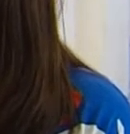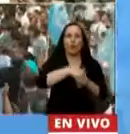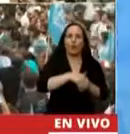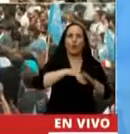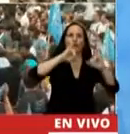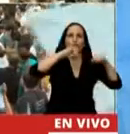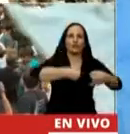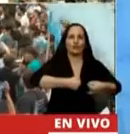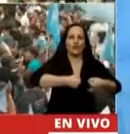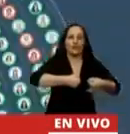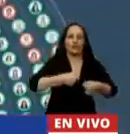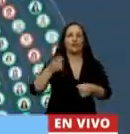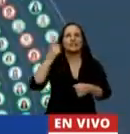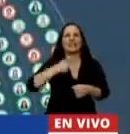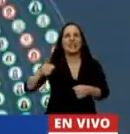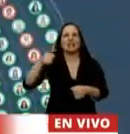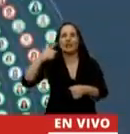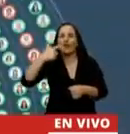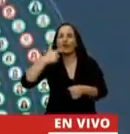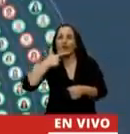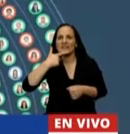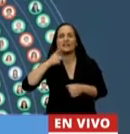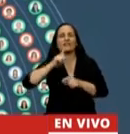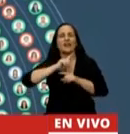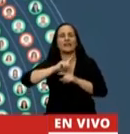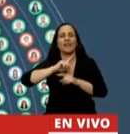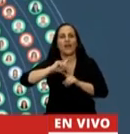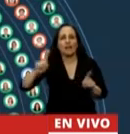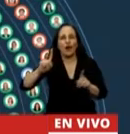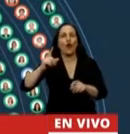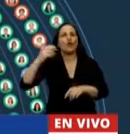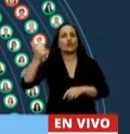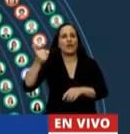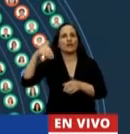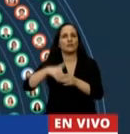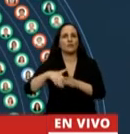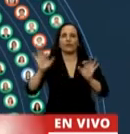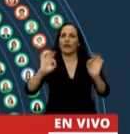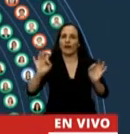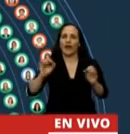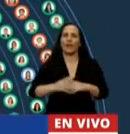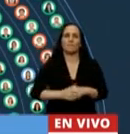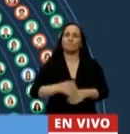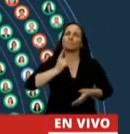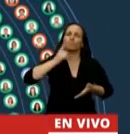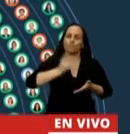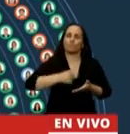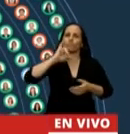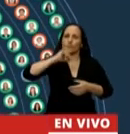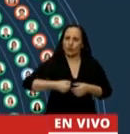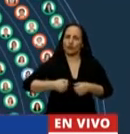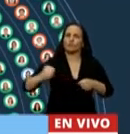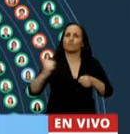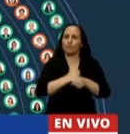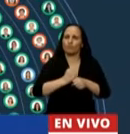Violencias. Yo fui miembro, fui informante y una de las expositoras, nuestro ministro de Salud, Daniel Goyán, también en el plenario